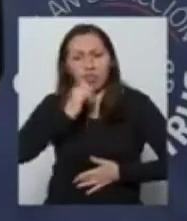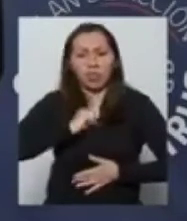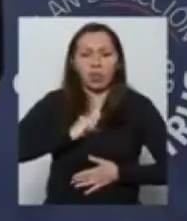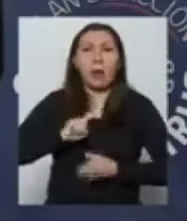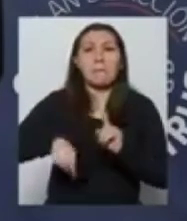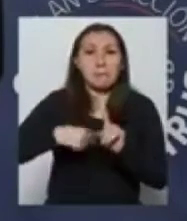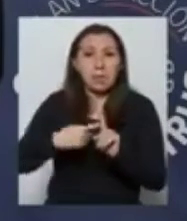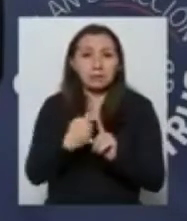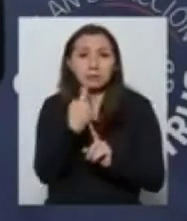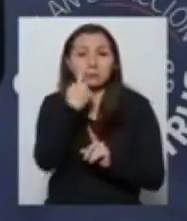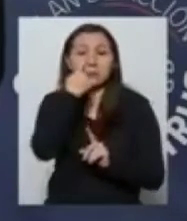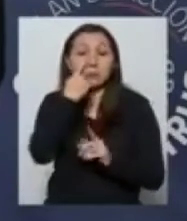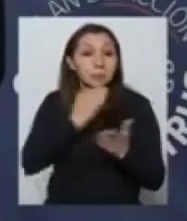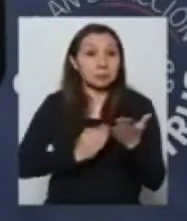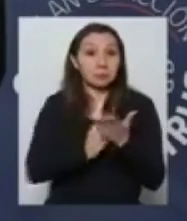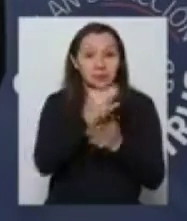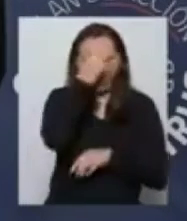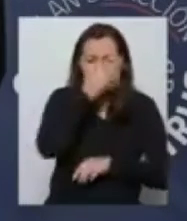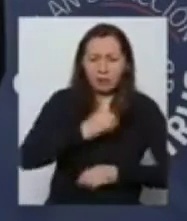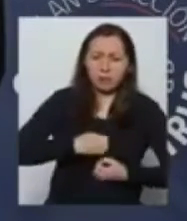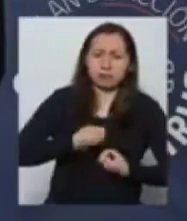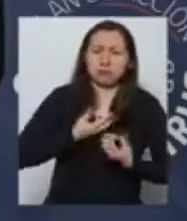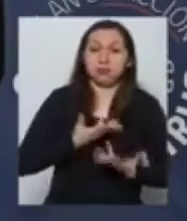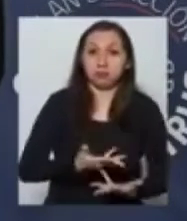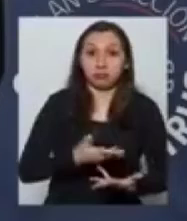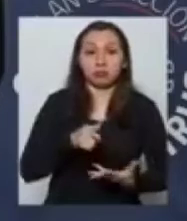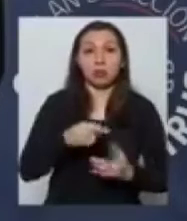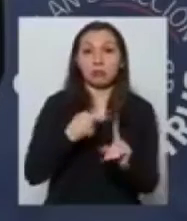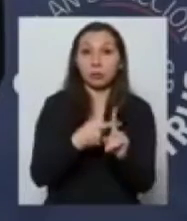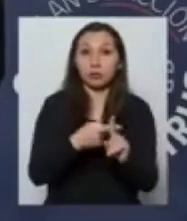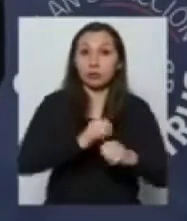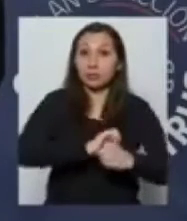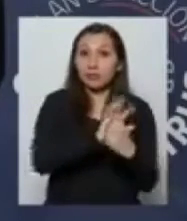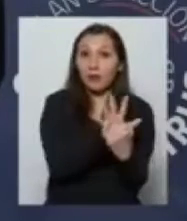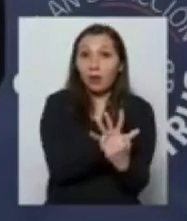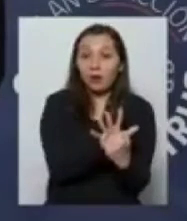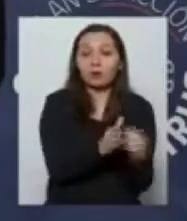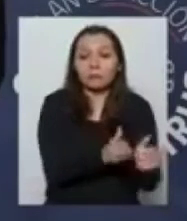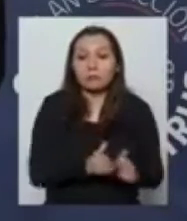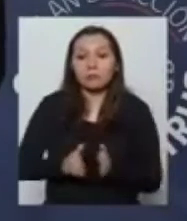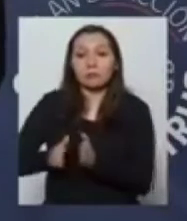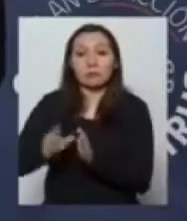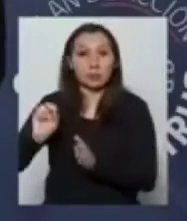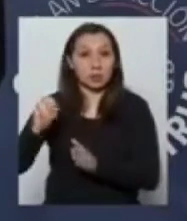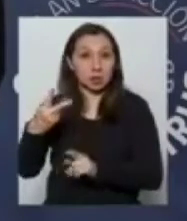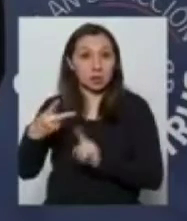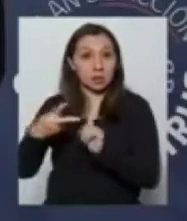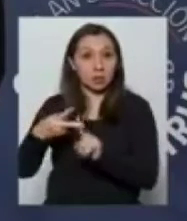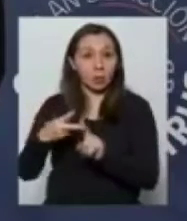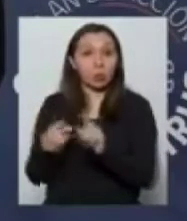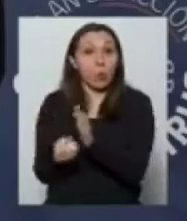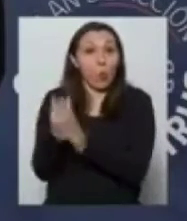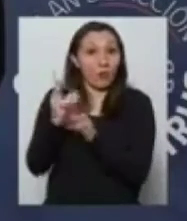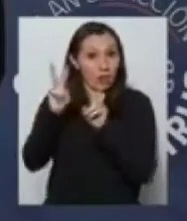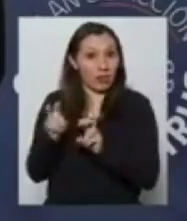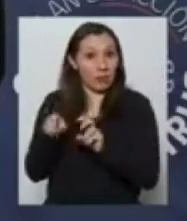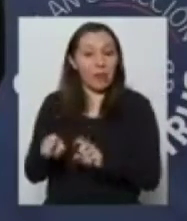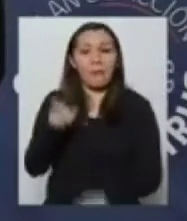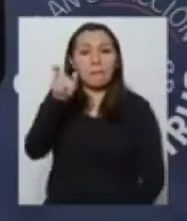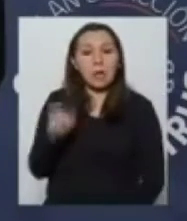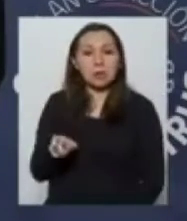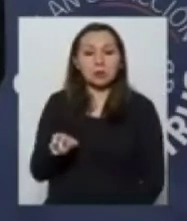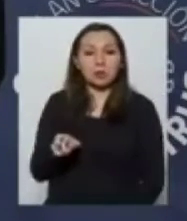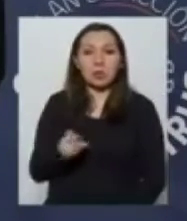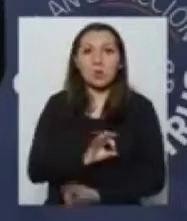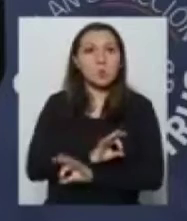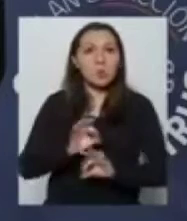examen de PCR al principio de la enfermedad positivo, y en segundo lugar, y esto es lo nuevo, personas